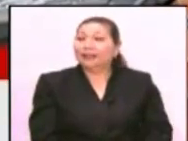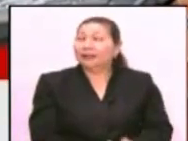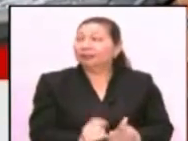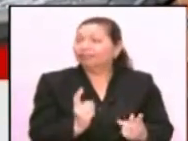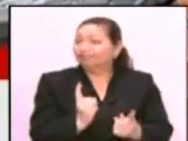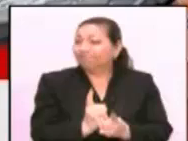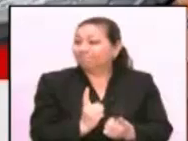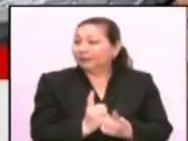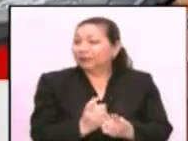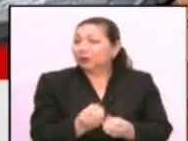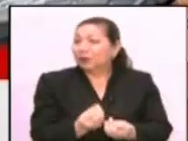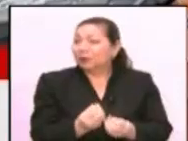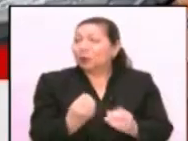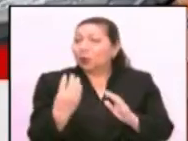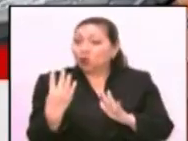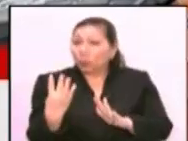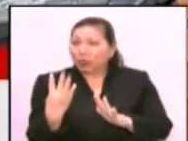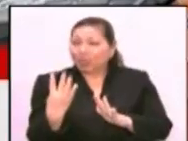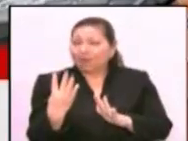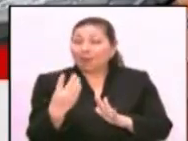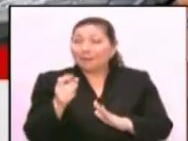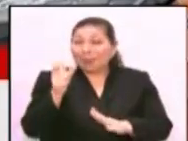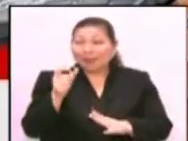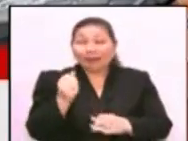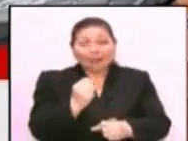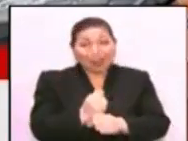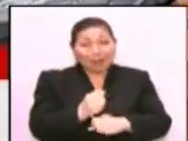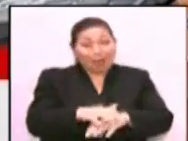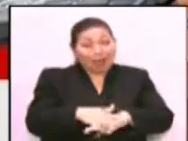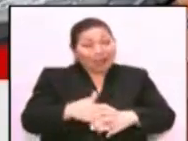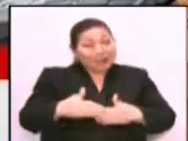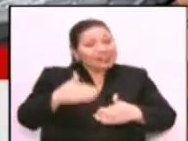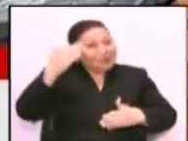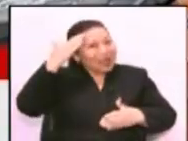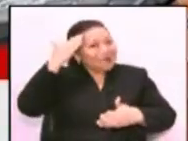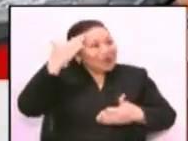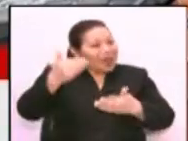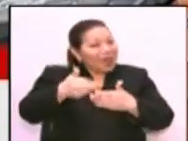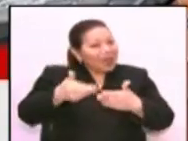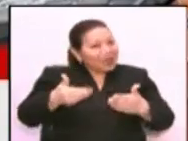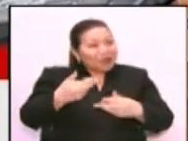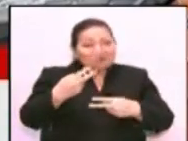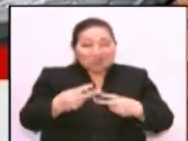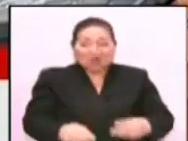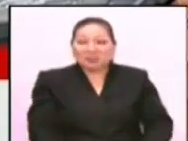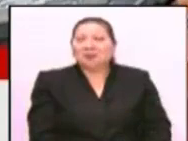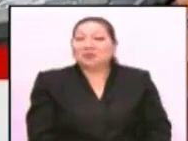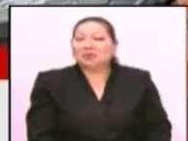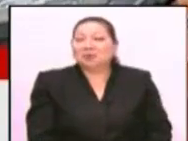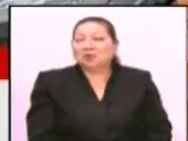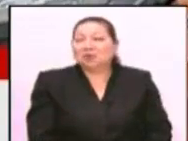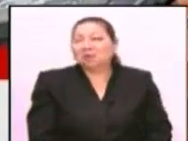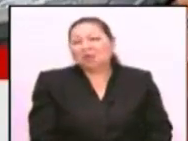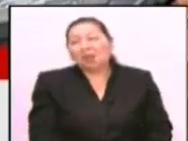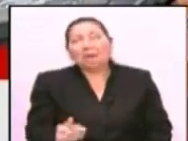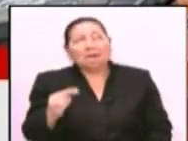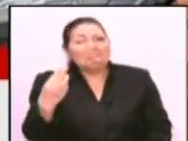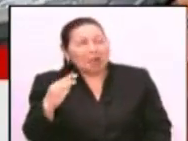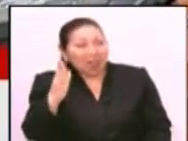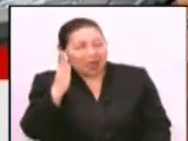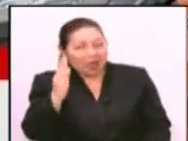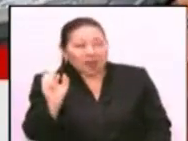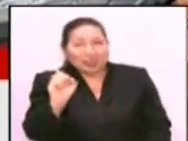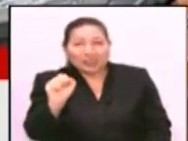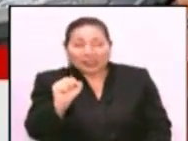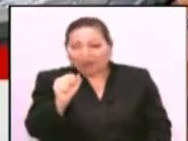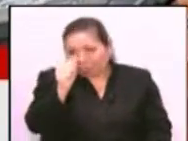hemos encontrado es que como 9 de cada 10 internos tenían un oficio conocido, los días de visita, llámese los miércoles,